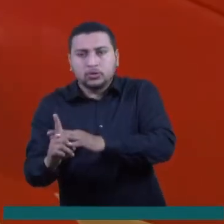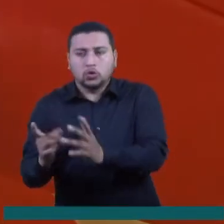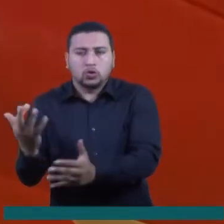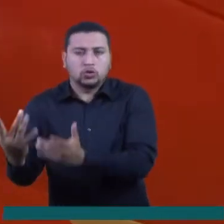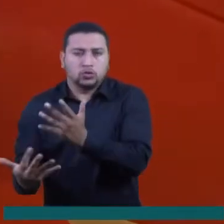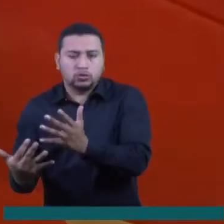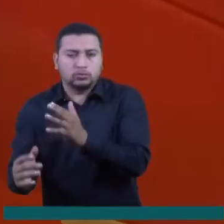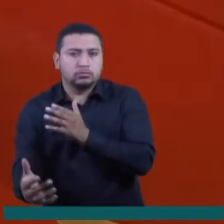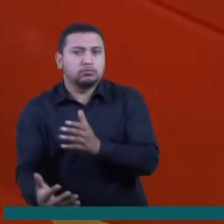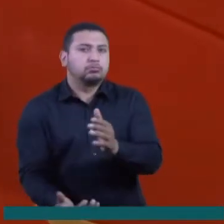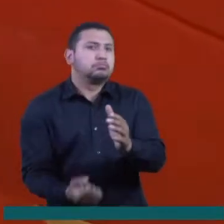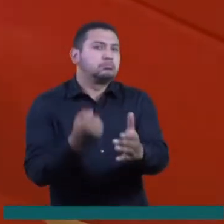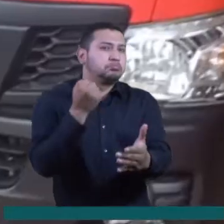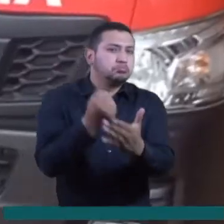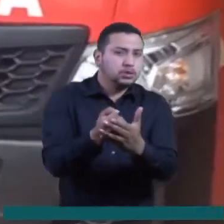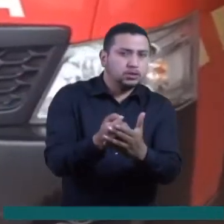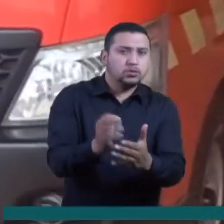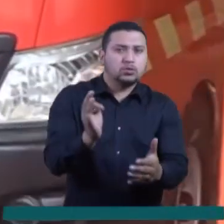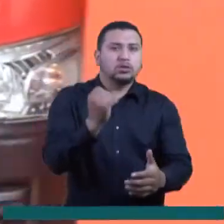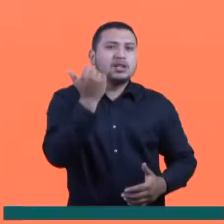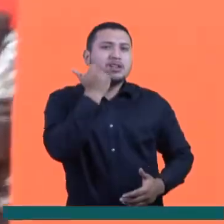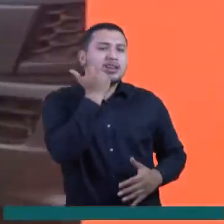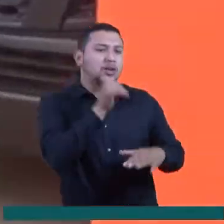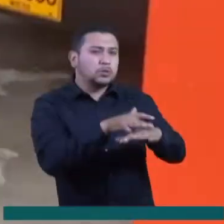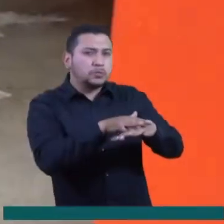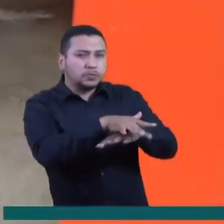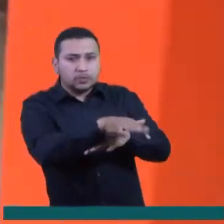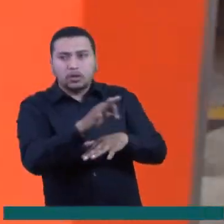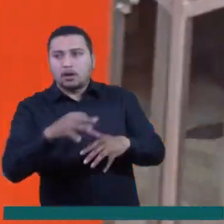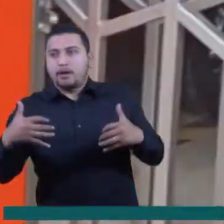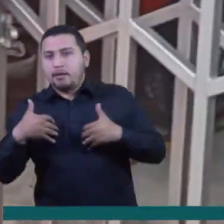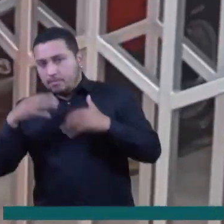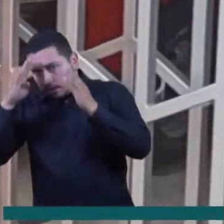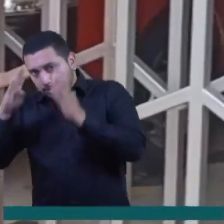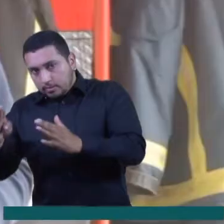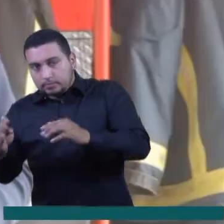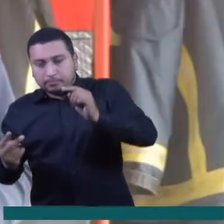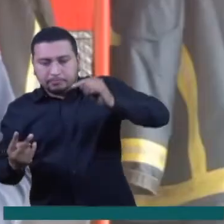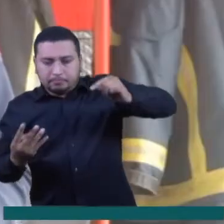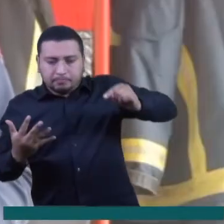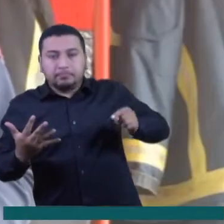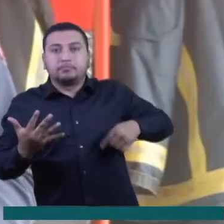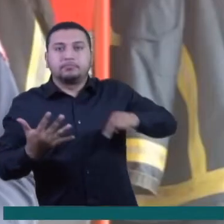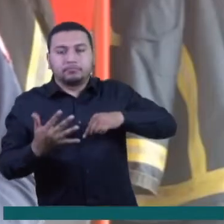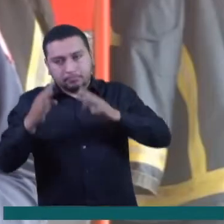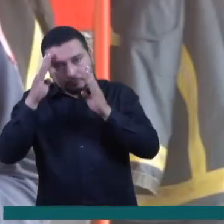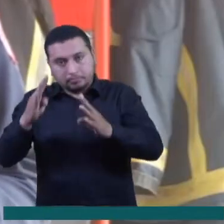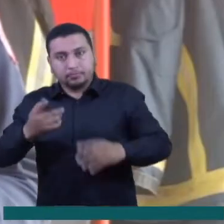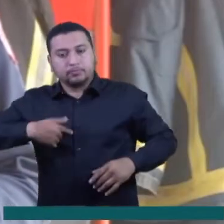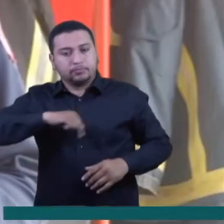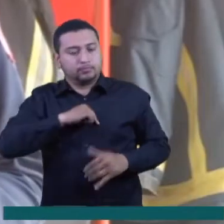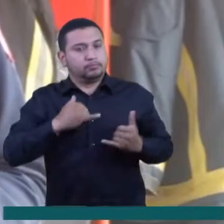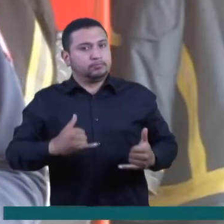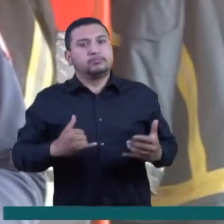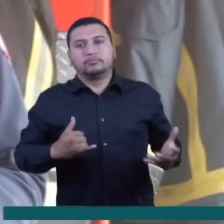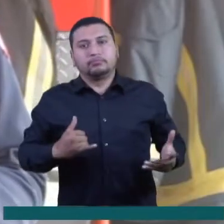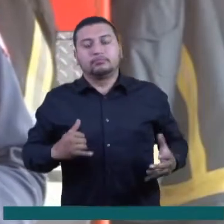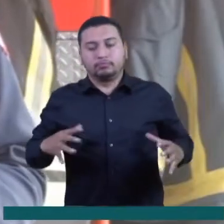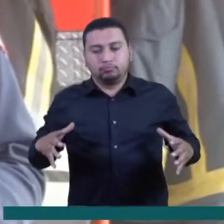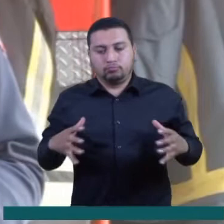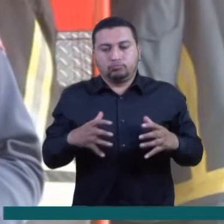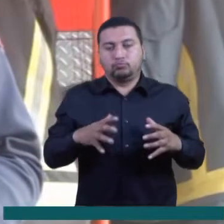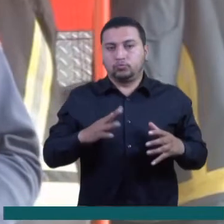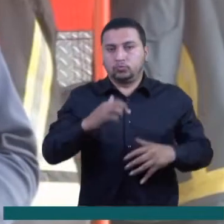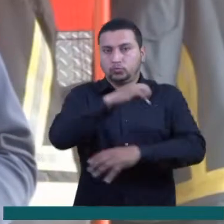emergencias, desde un incendio, accidente de tránsito o escape de gas, hasta un rescate animal. Por eso nosotros hoy, como Cuerpo de Bomberos